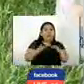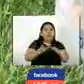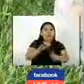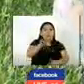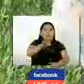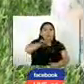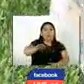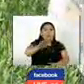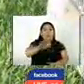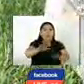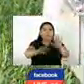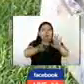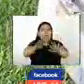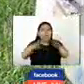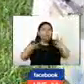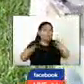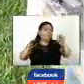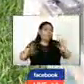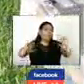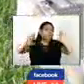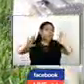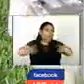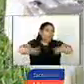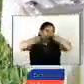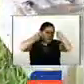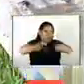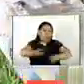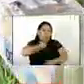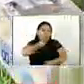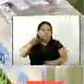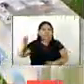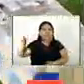1.387 fueron condenados. Un reporte de Néstor Hernández.